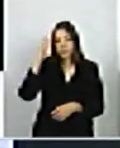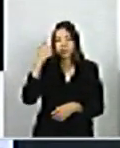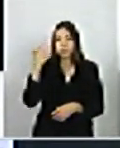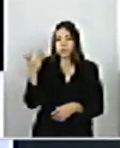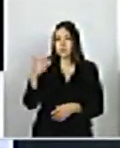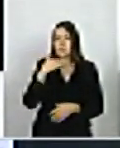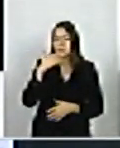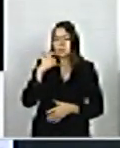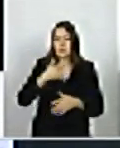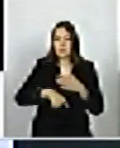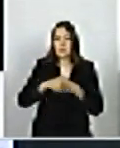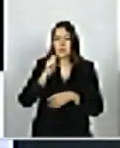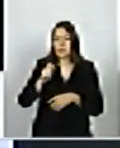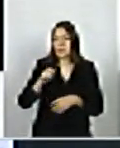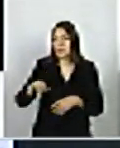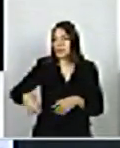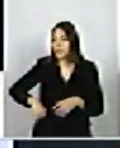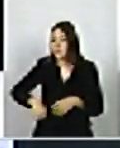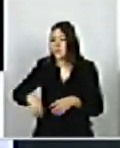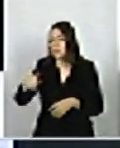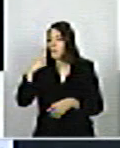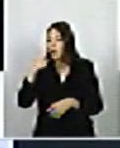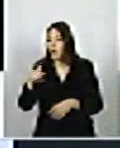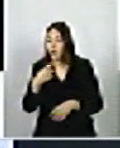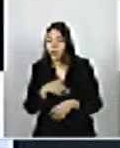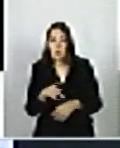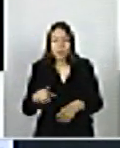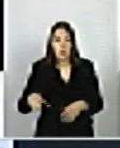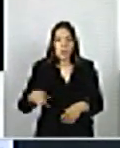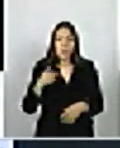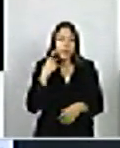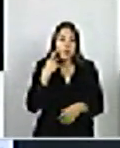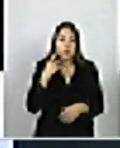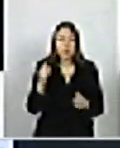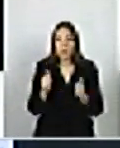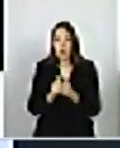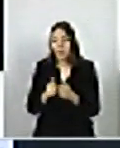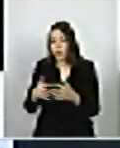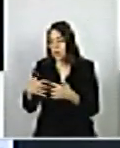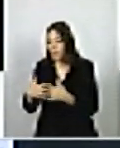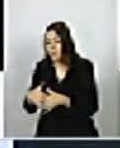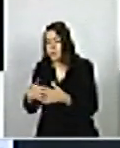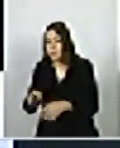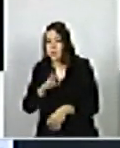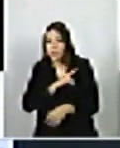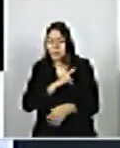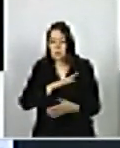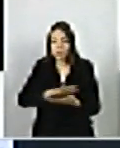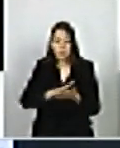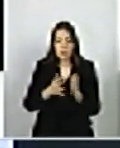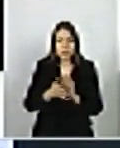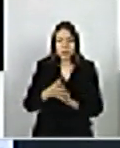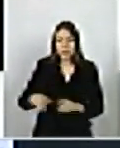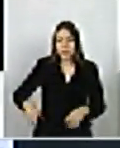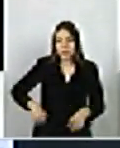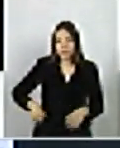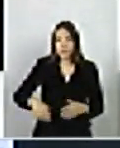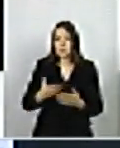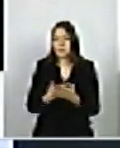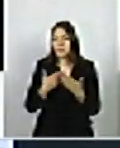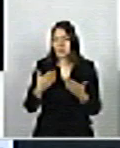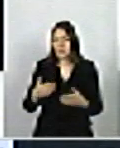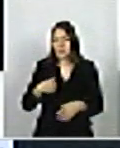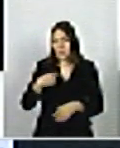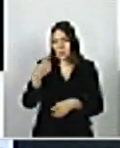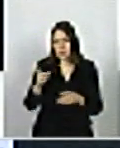mezcla de intereses públicos con intereses privados. Yo quisiera dejar sentado